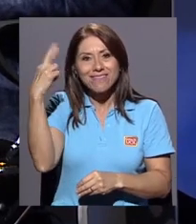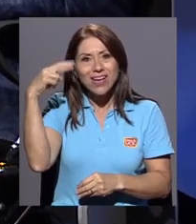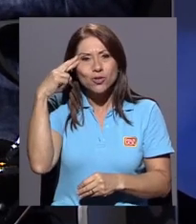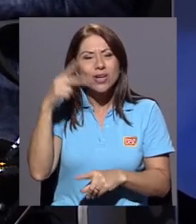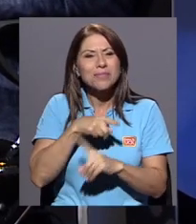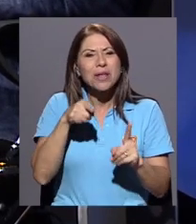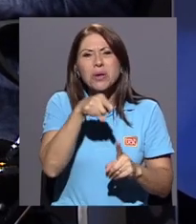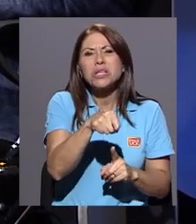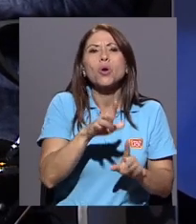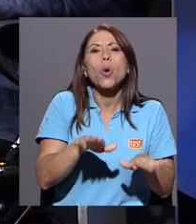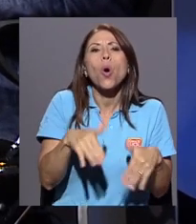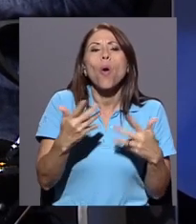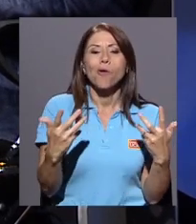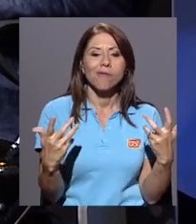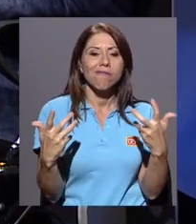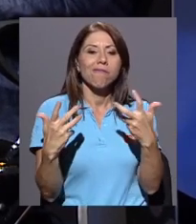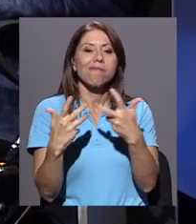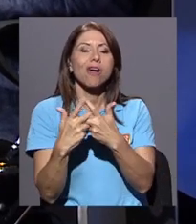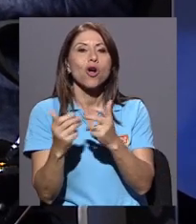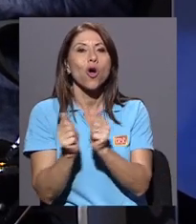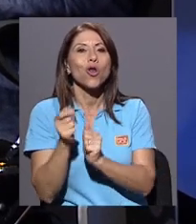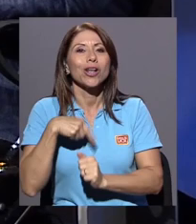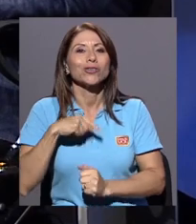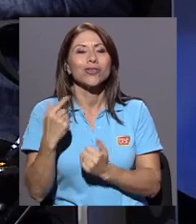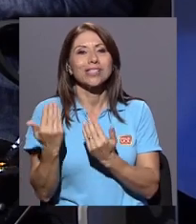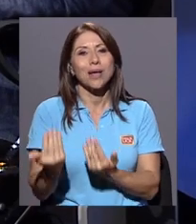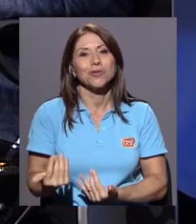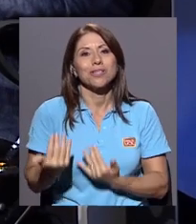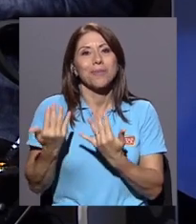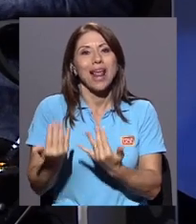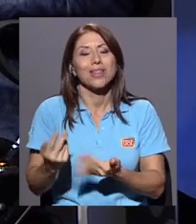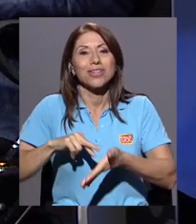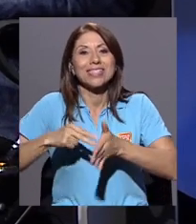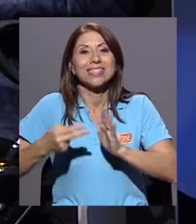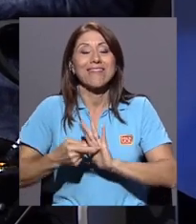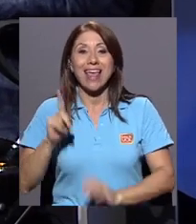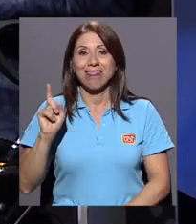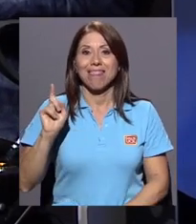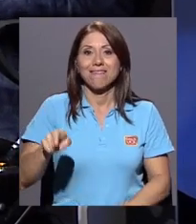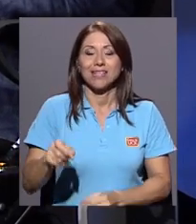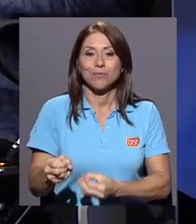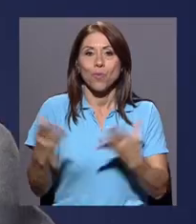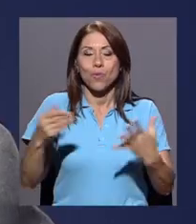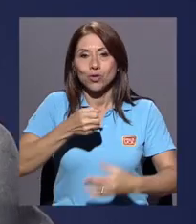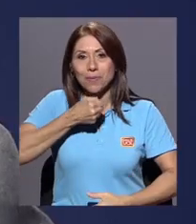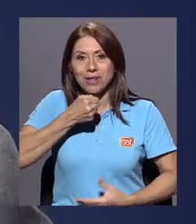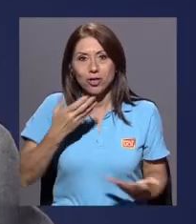cómo reconciliarlo con lo que todavía seguimos esperando que sean los deberes públicos del